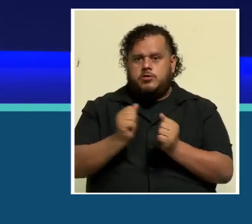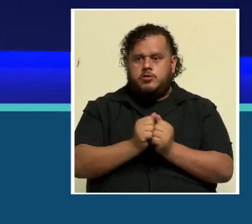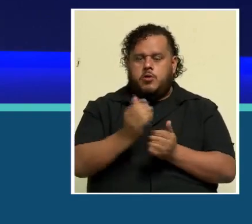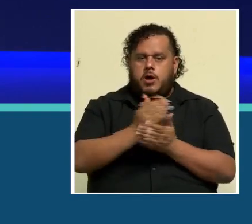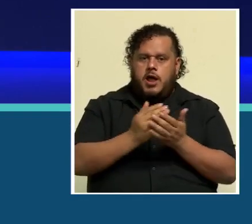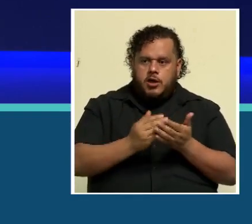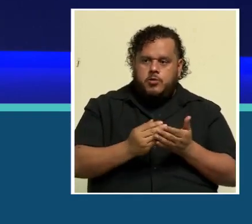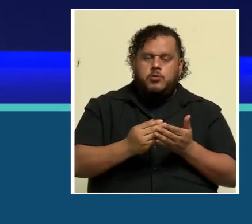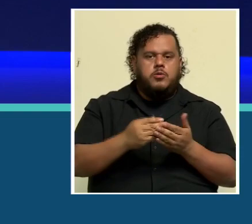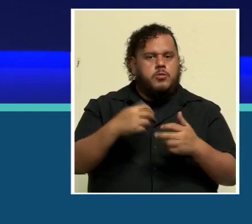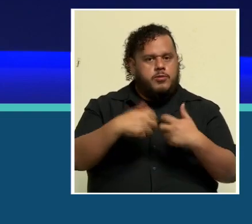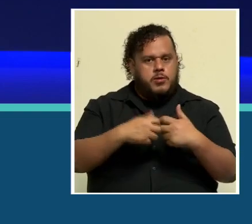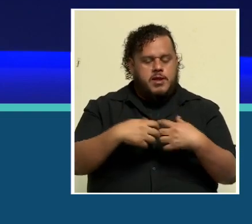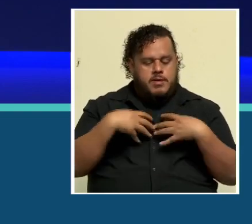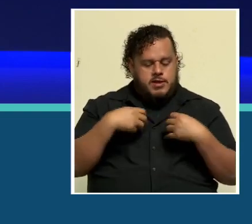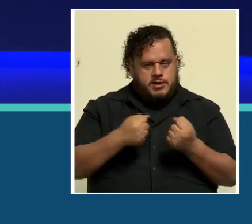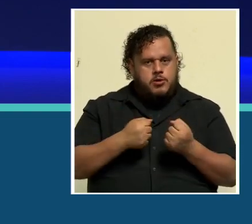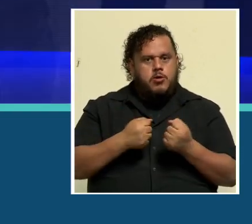prioridad.